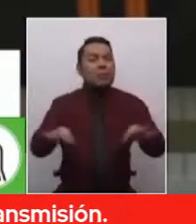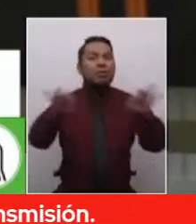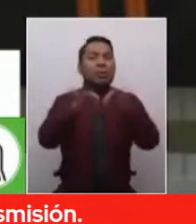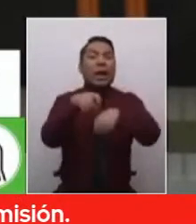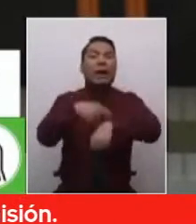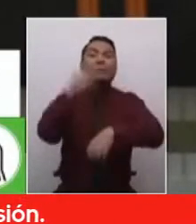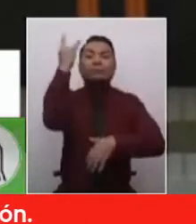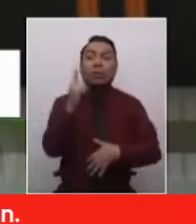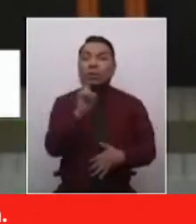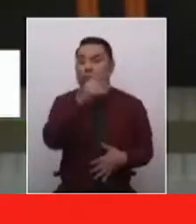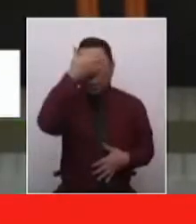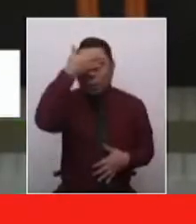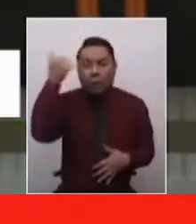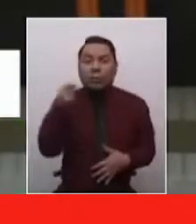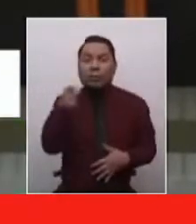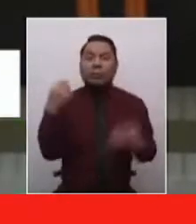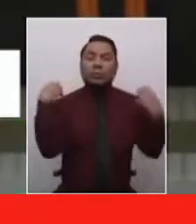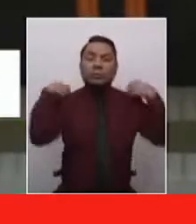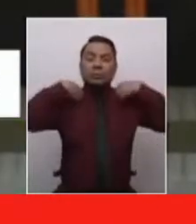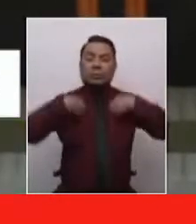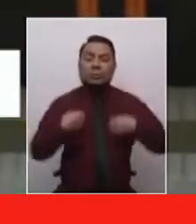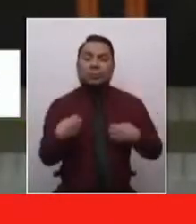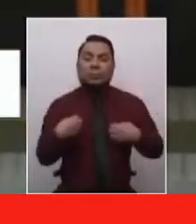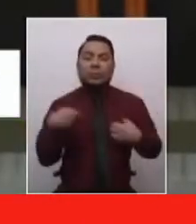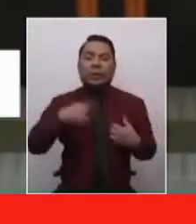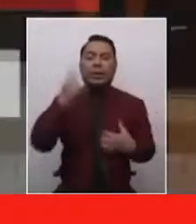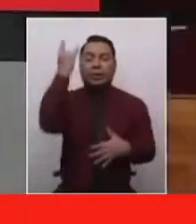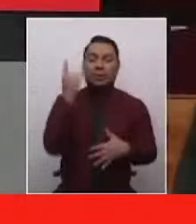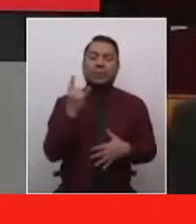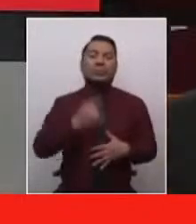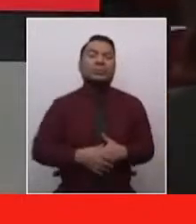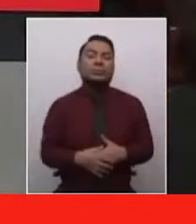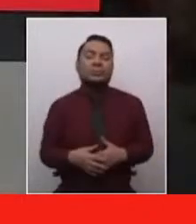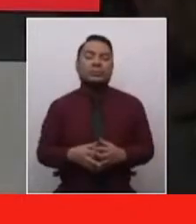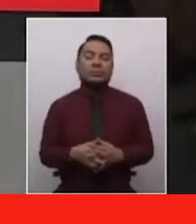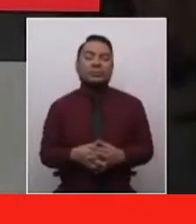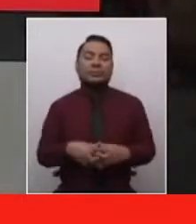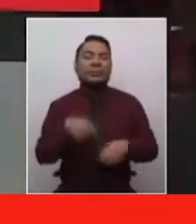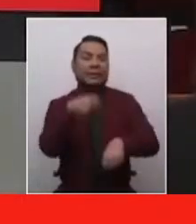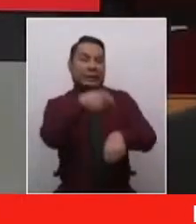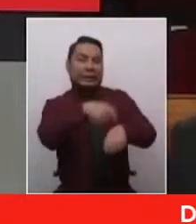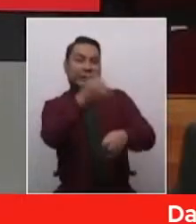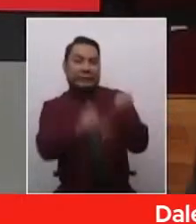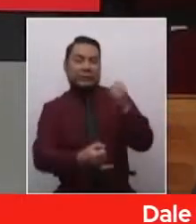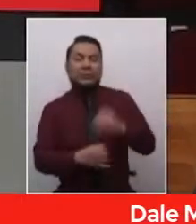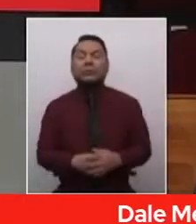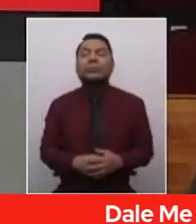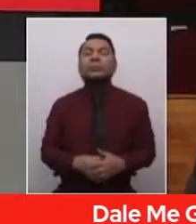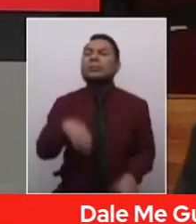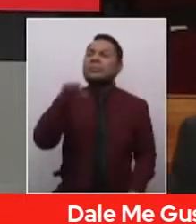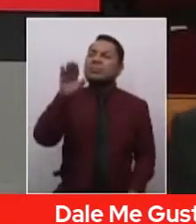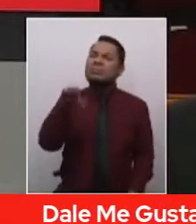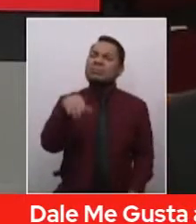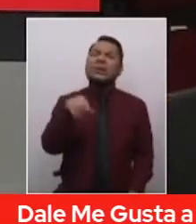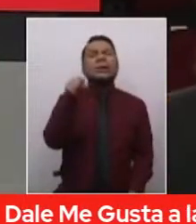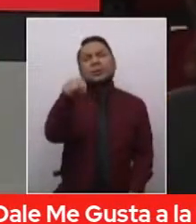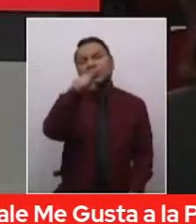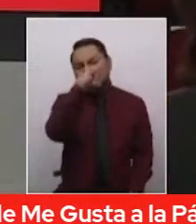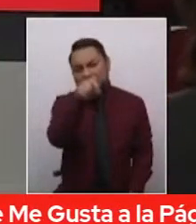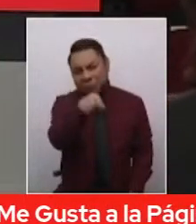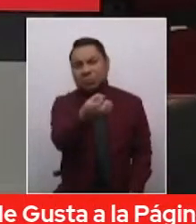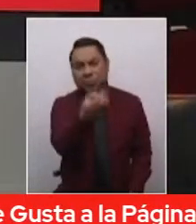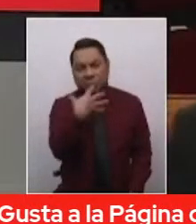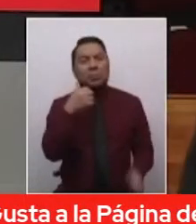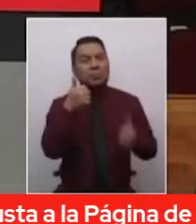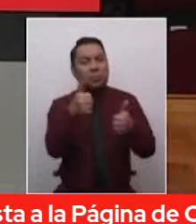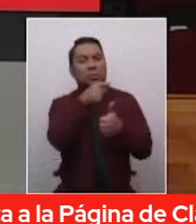emergencia. Y no olvidar su mochila de emergencia. Tiempo. entre los planteamientos que usted tiene es el